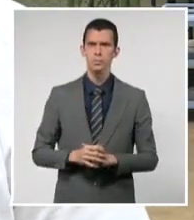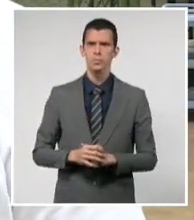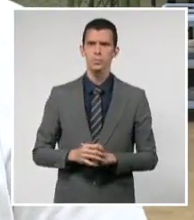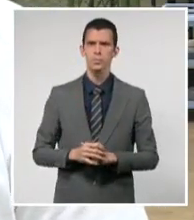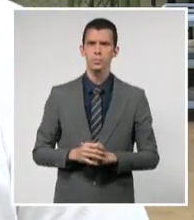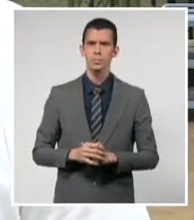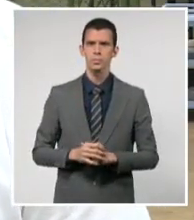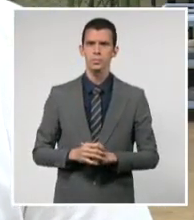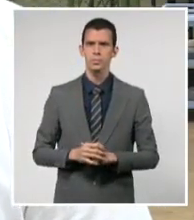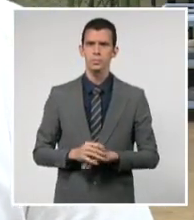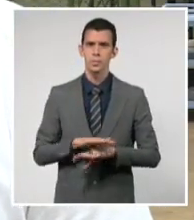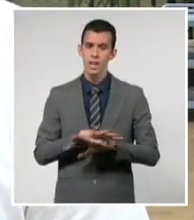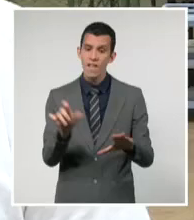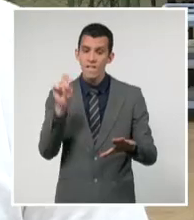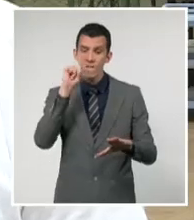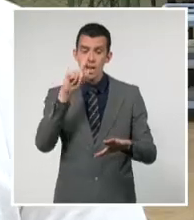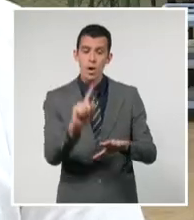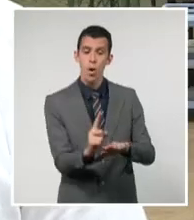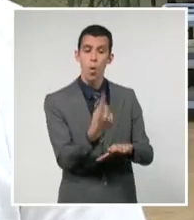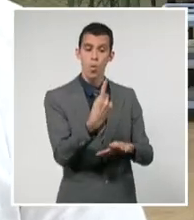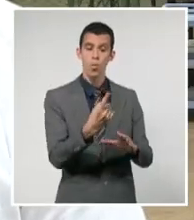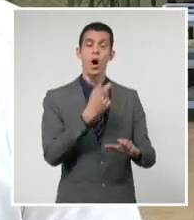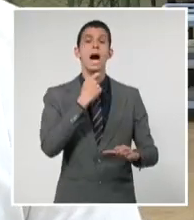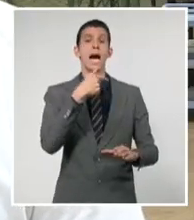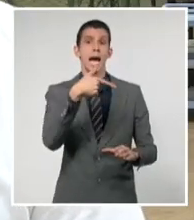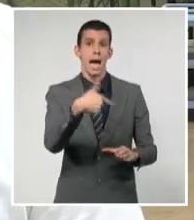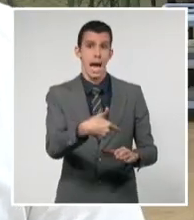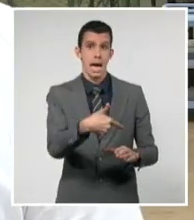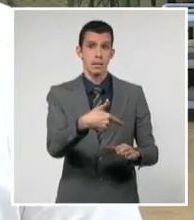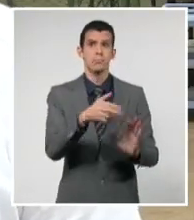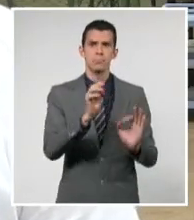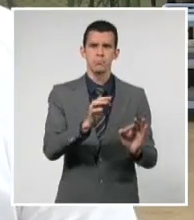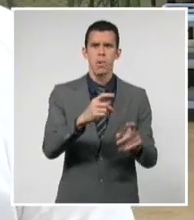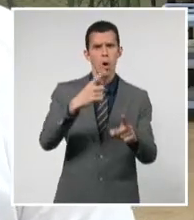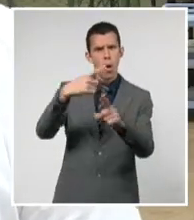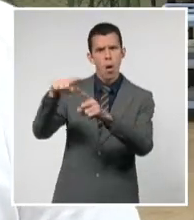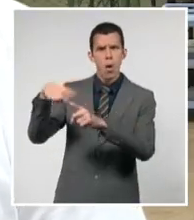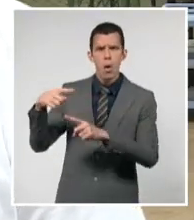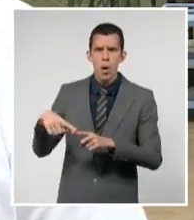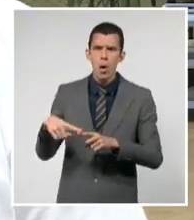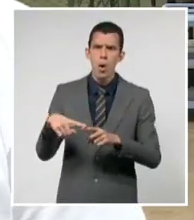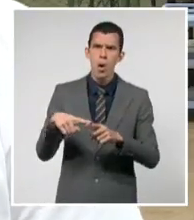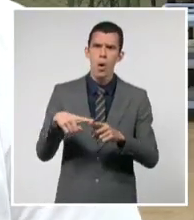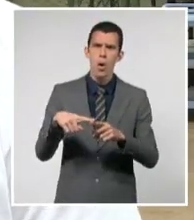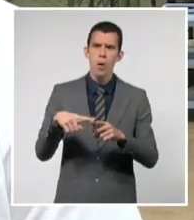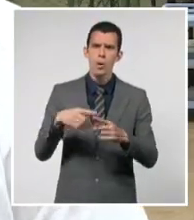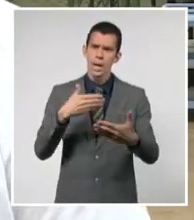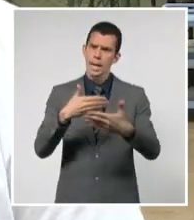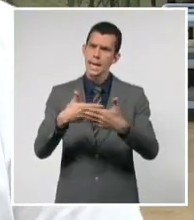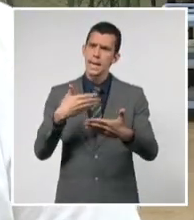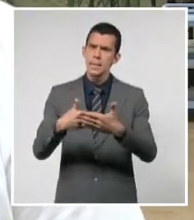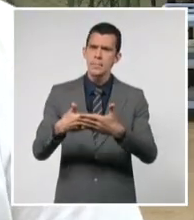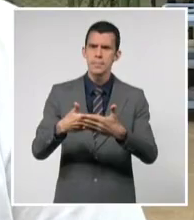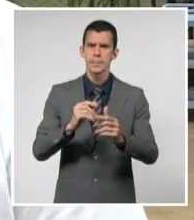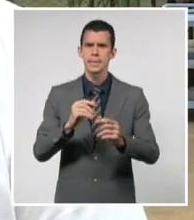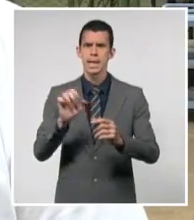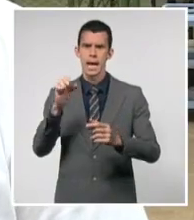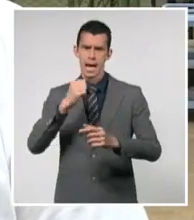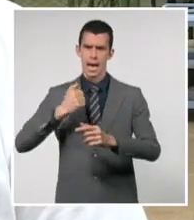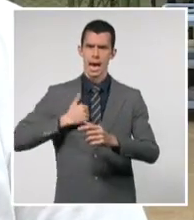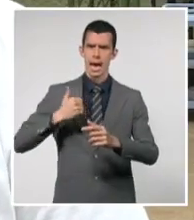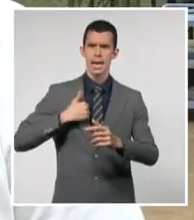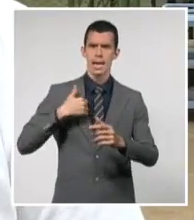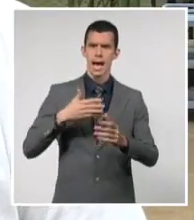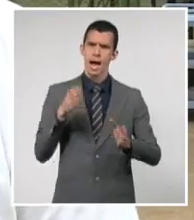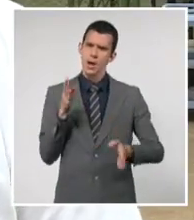pedido de un prototipo de este tipo para exportar a Robotics Team, que es una academia de robótica en Canadá. Sería